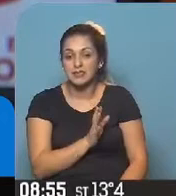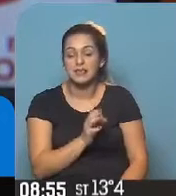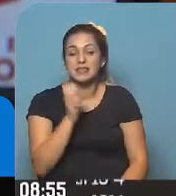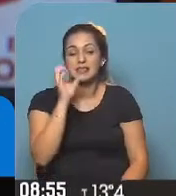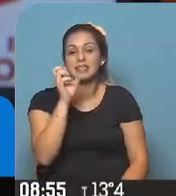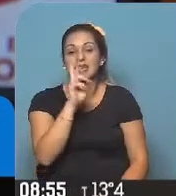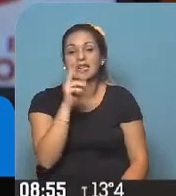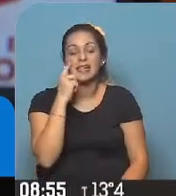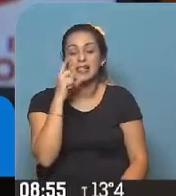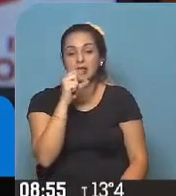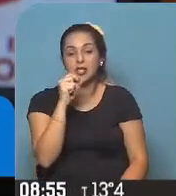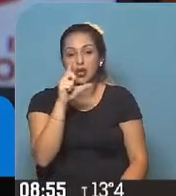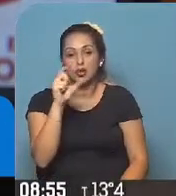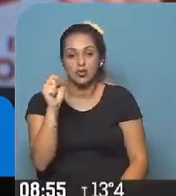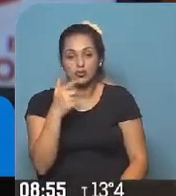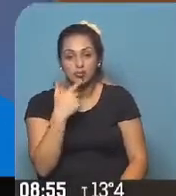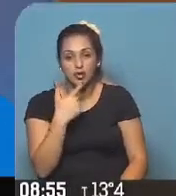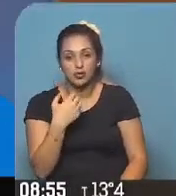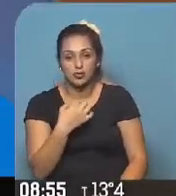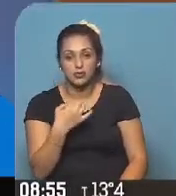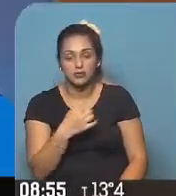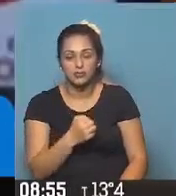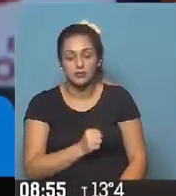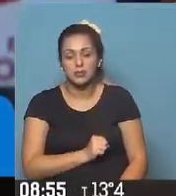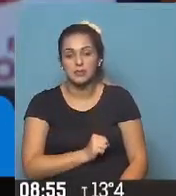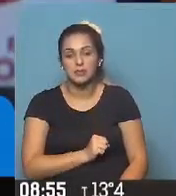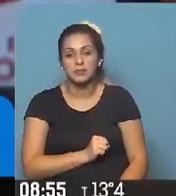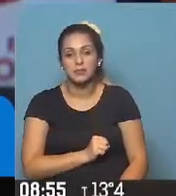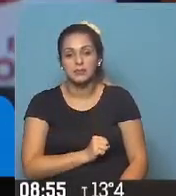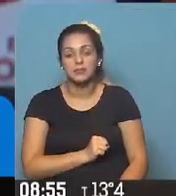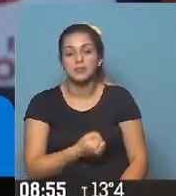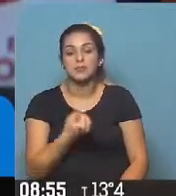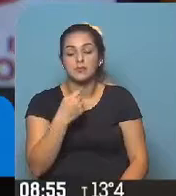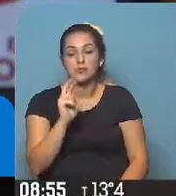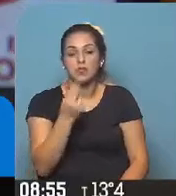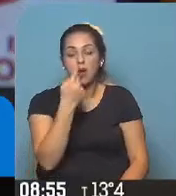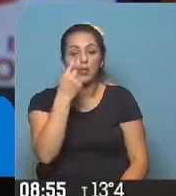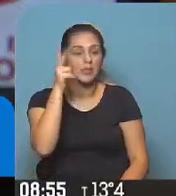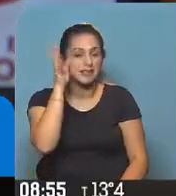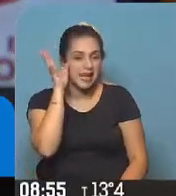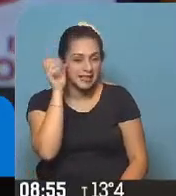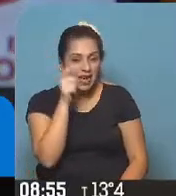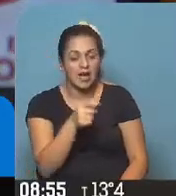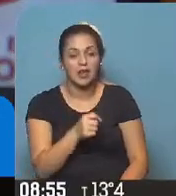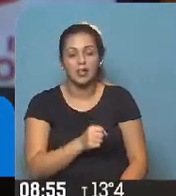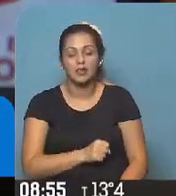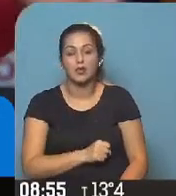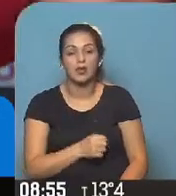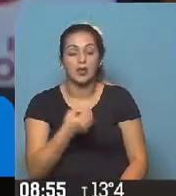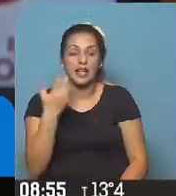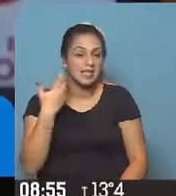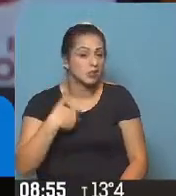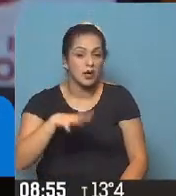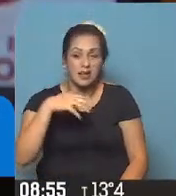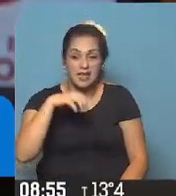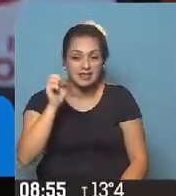criollos. Sí. No, termina. Se presume que fueron criollos y muere un italiano, un organillero que estaba de casualidad en el